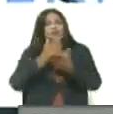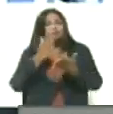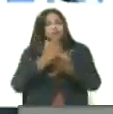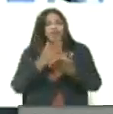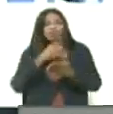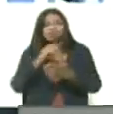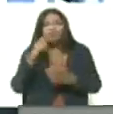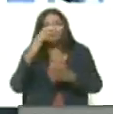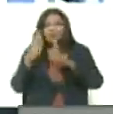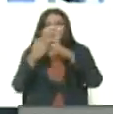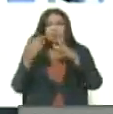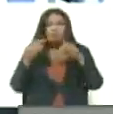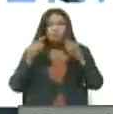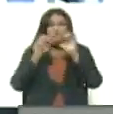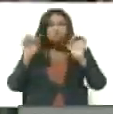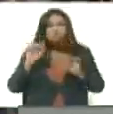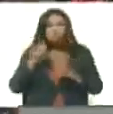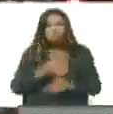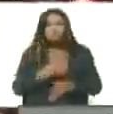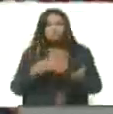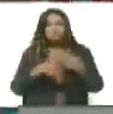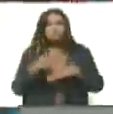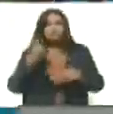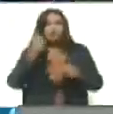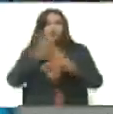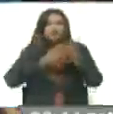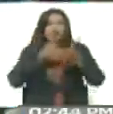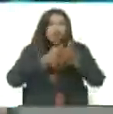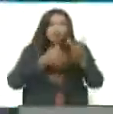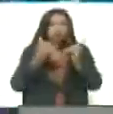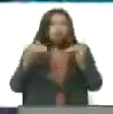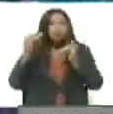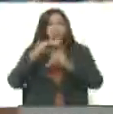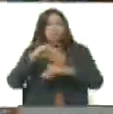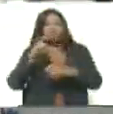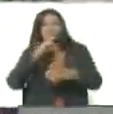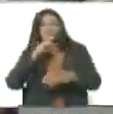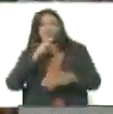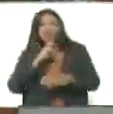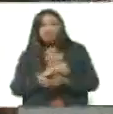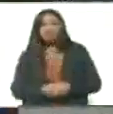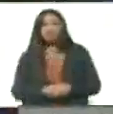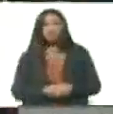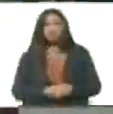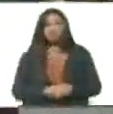dar la cara, que siempre va a luchar para superar las dificultades.